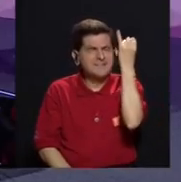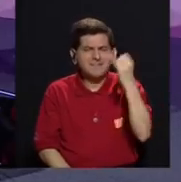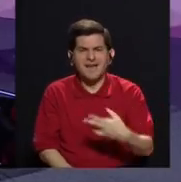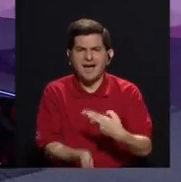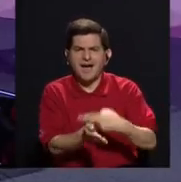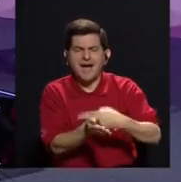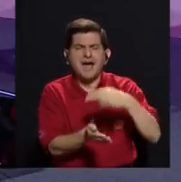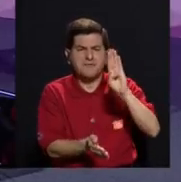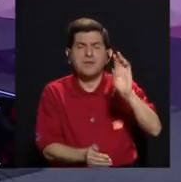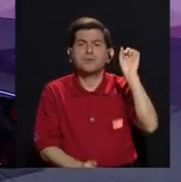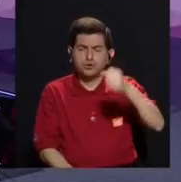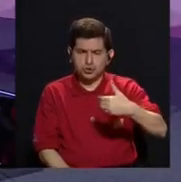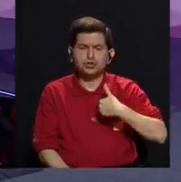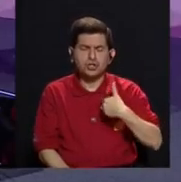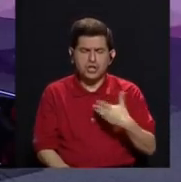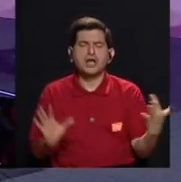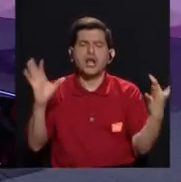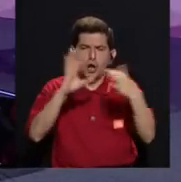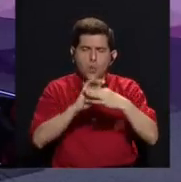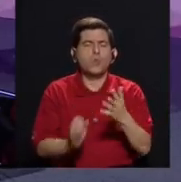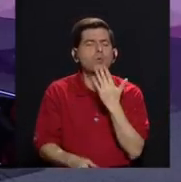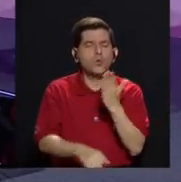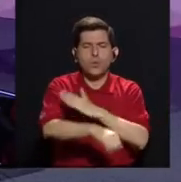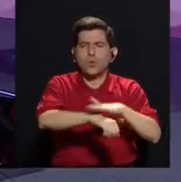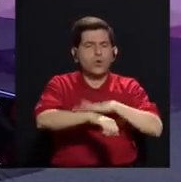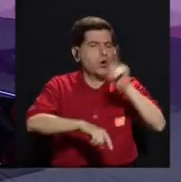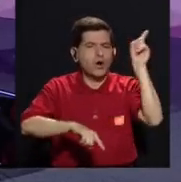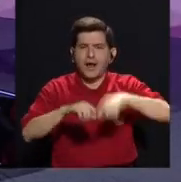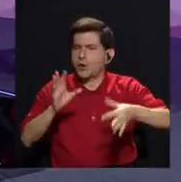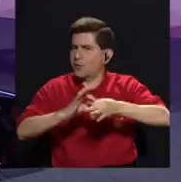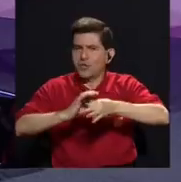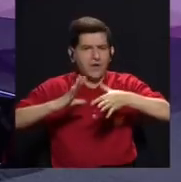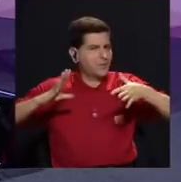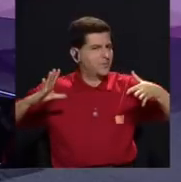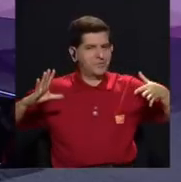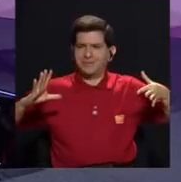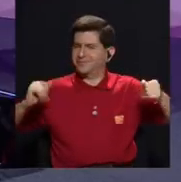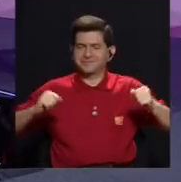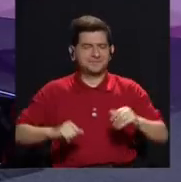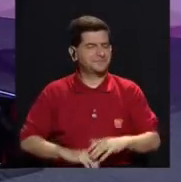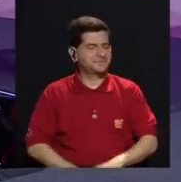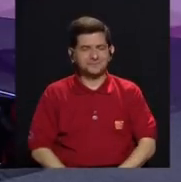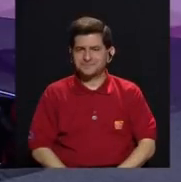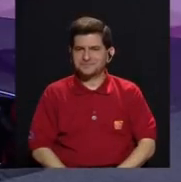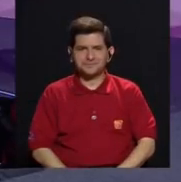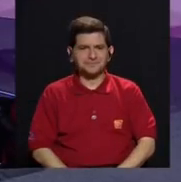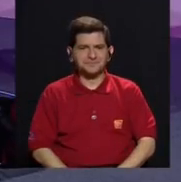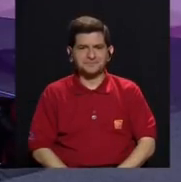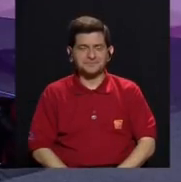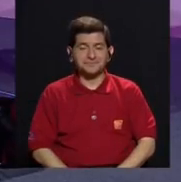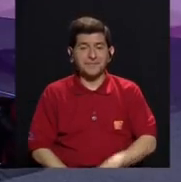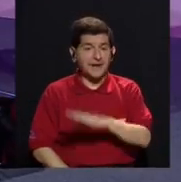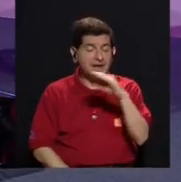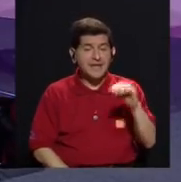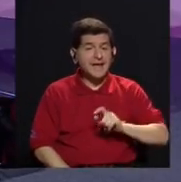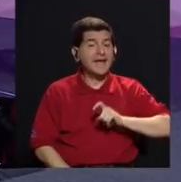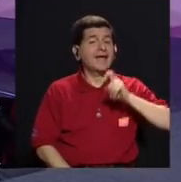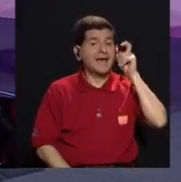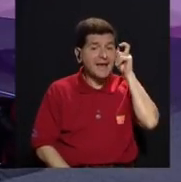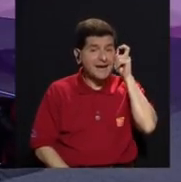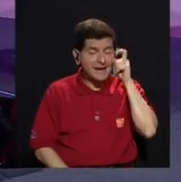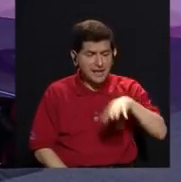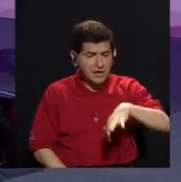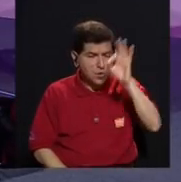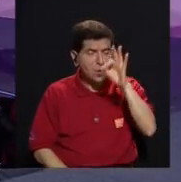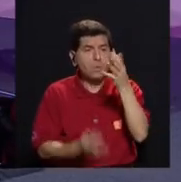la bomba si tiene un vínculo racial indisoluble no y en términos del género los haya